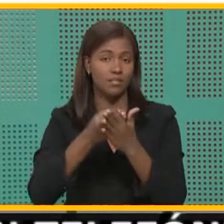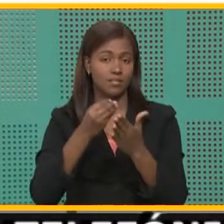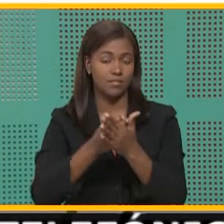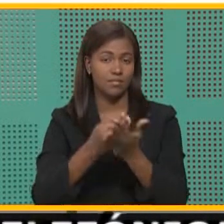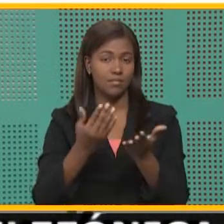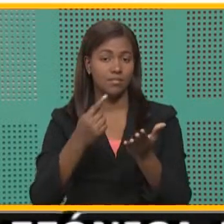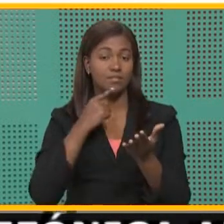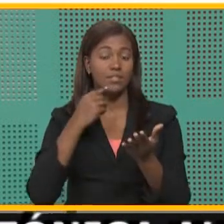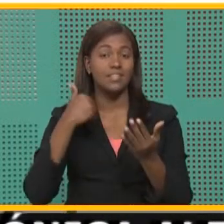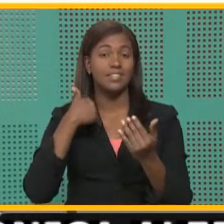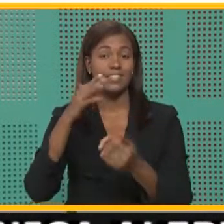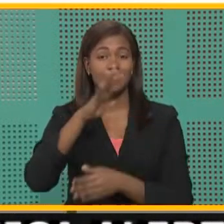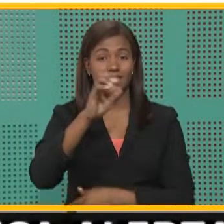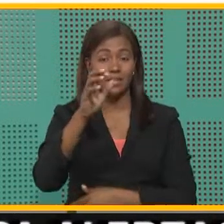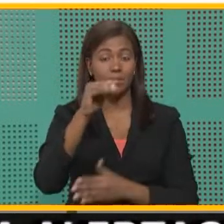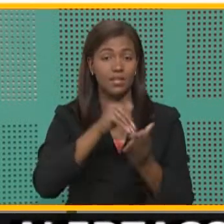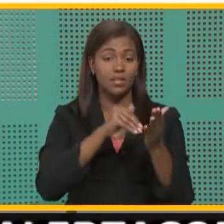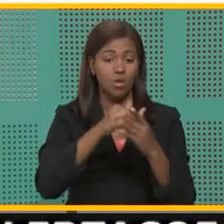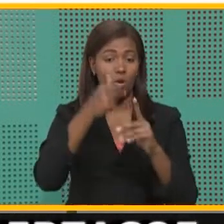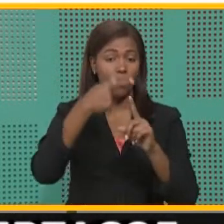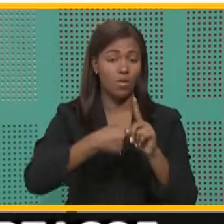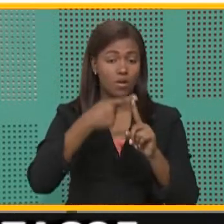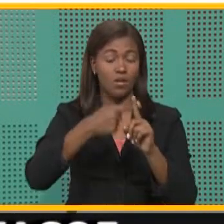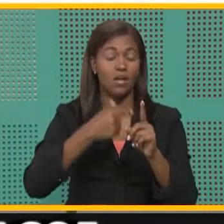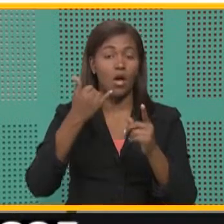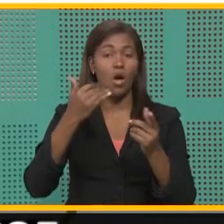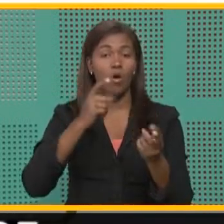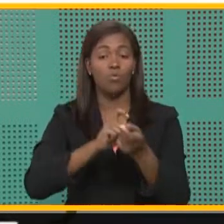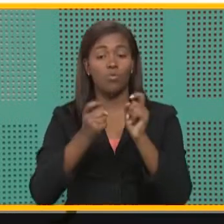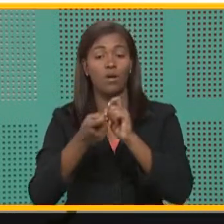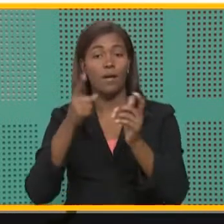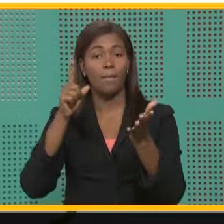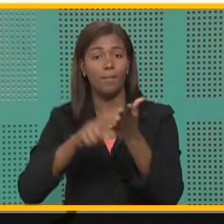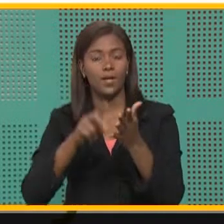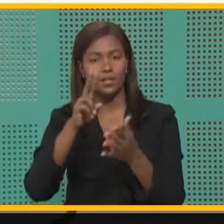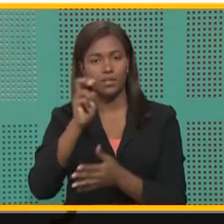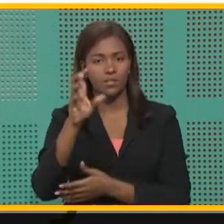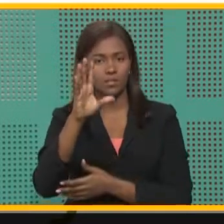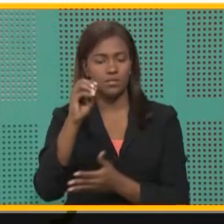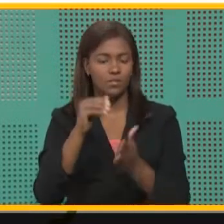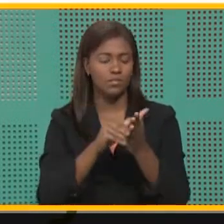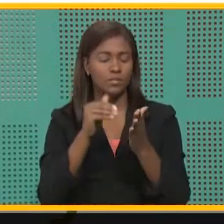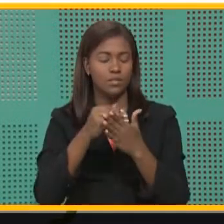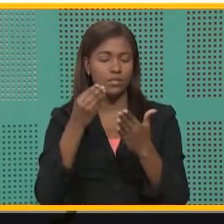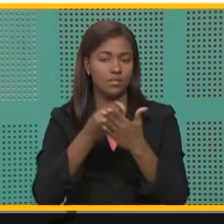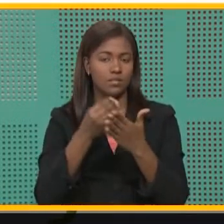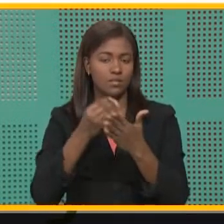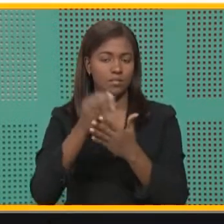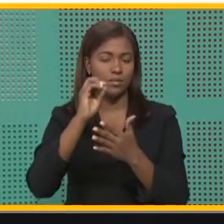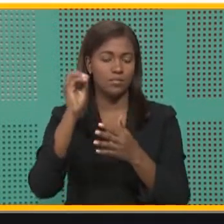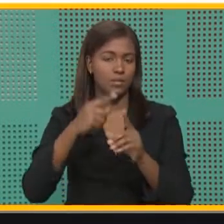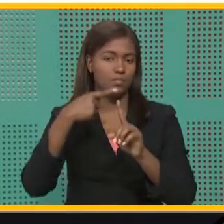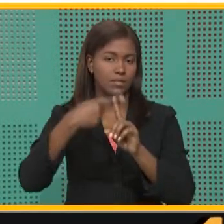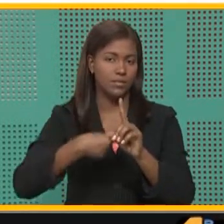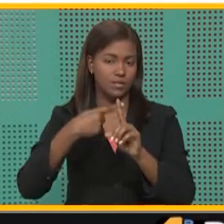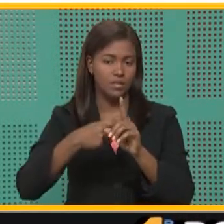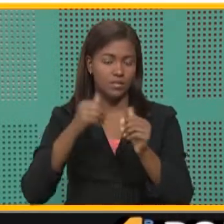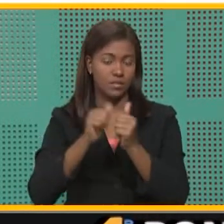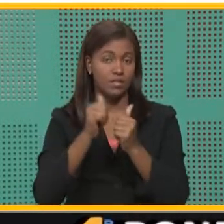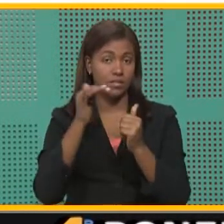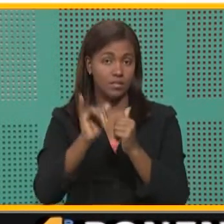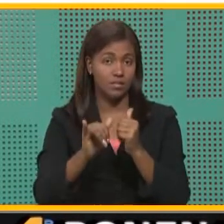poquito más. 500 millones promedio mensual pasamos a 1.250 millones de pesos promedio mensual. En este